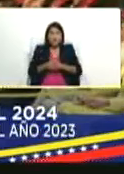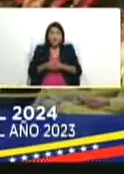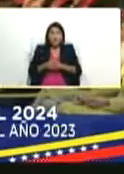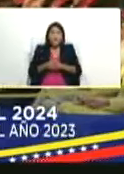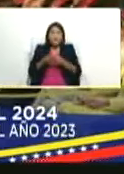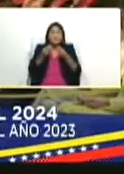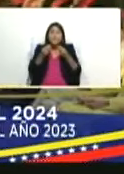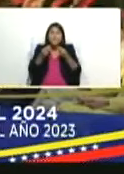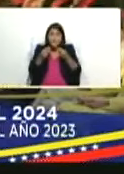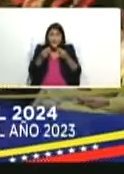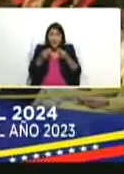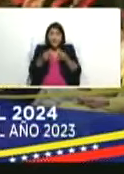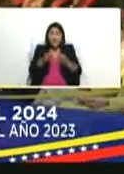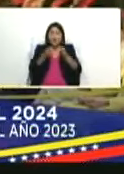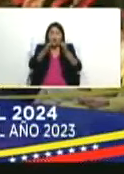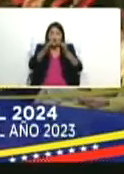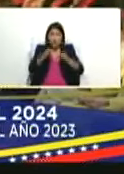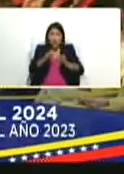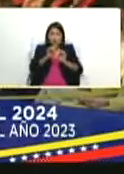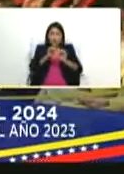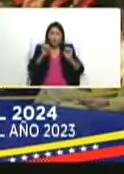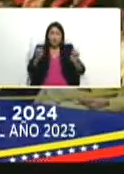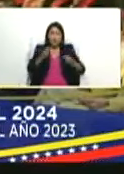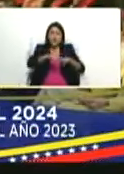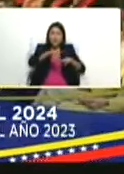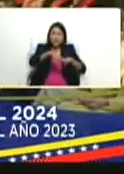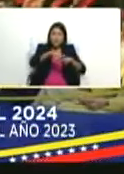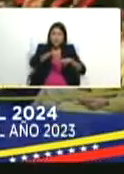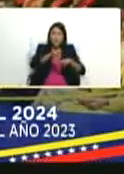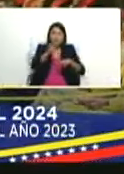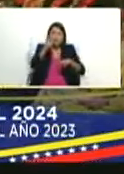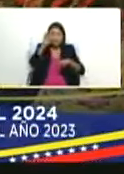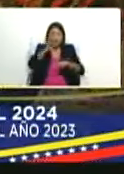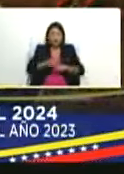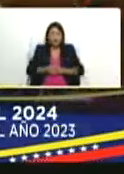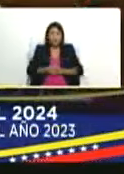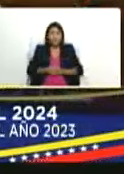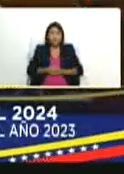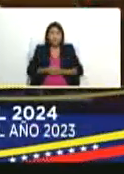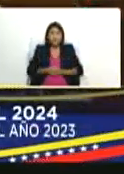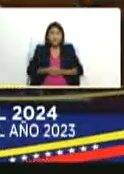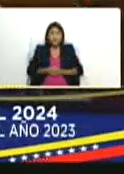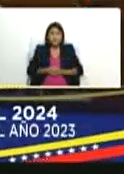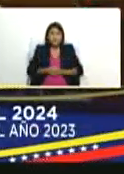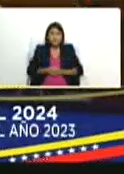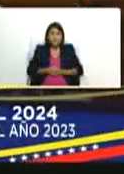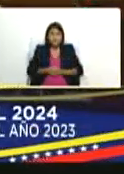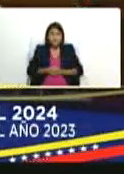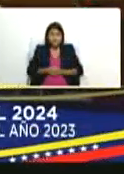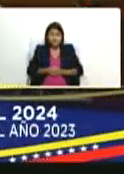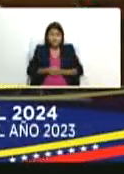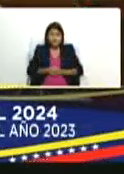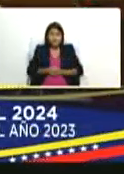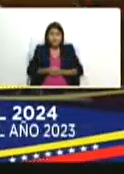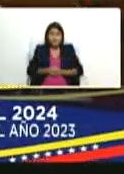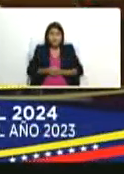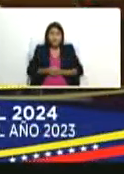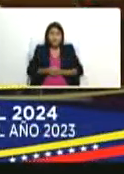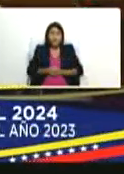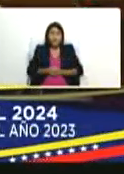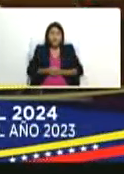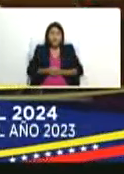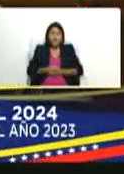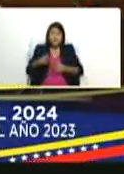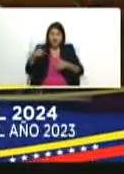contribuyendo a la consolidación de la educación de las generaciones de relevo. Ahora bien, emplazados por el momento